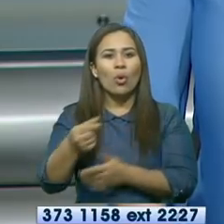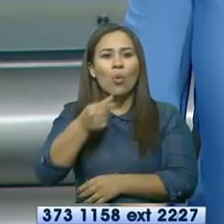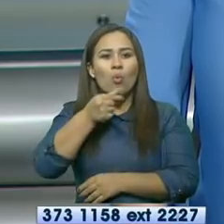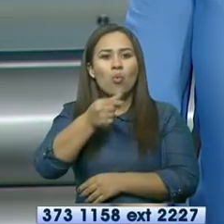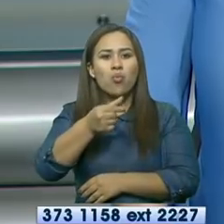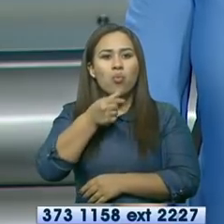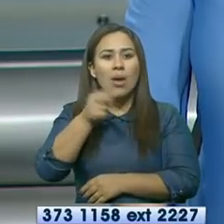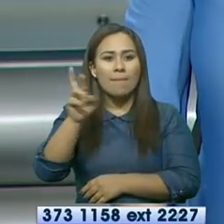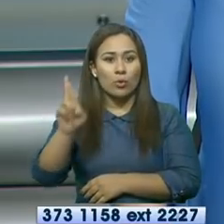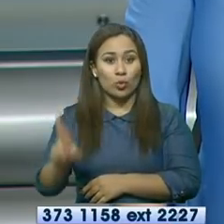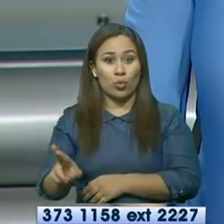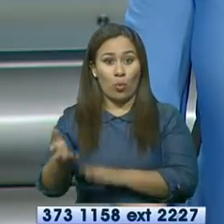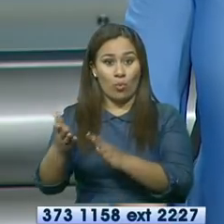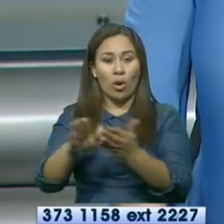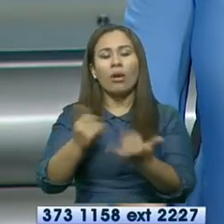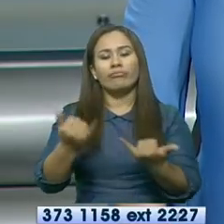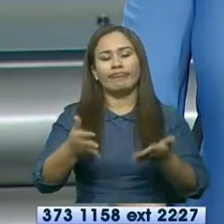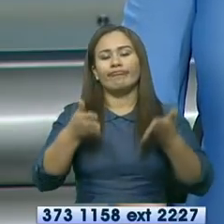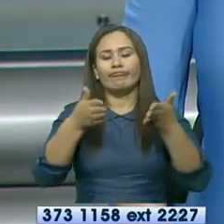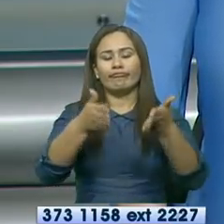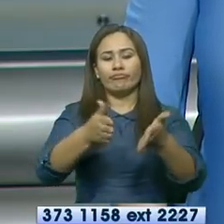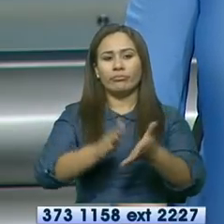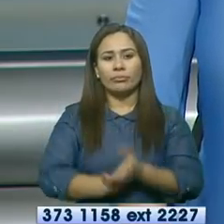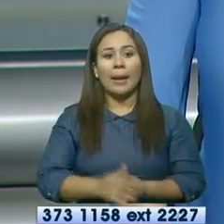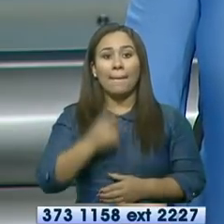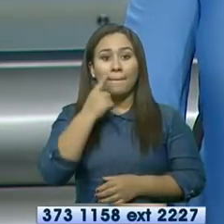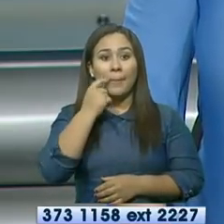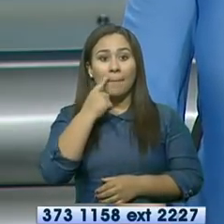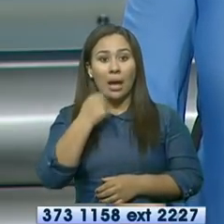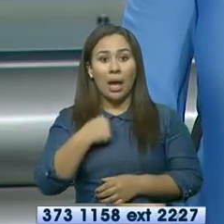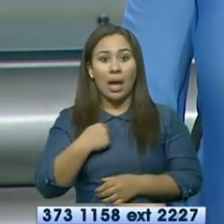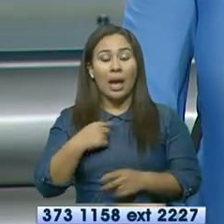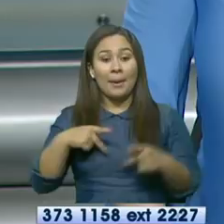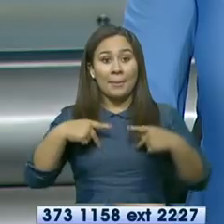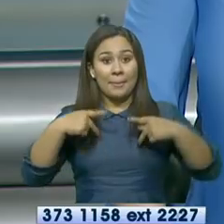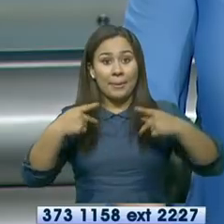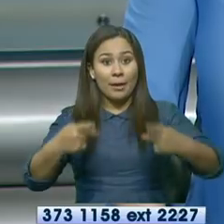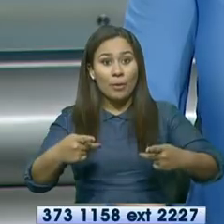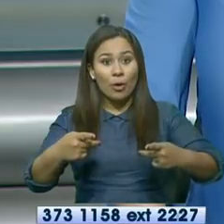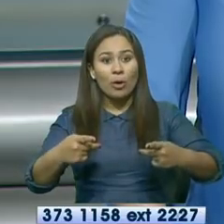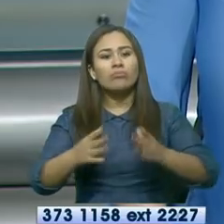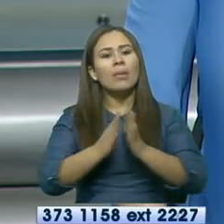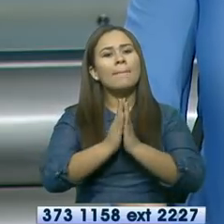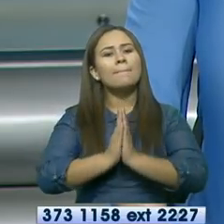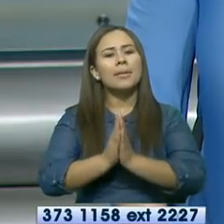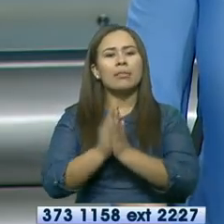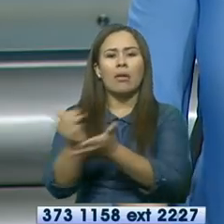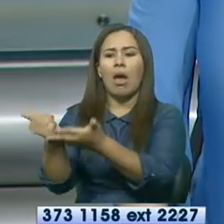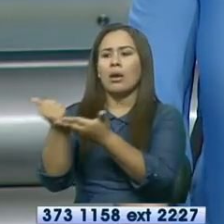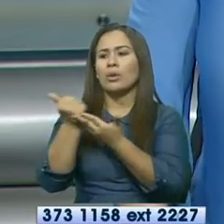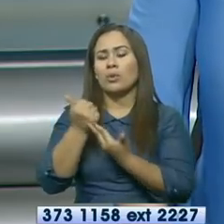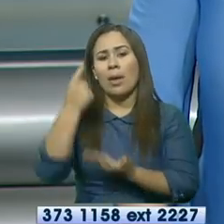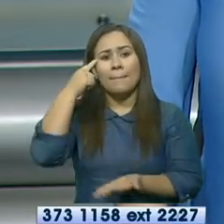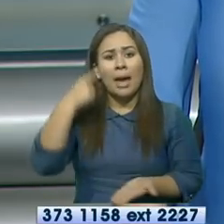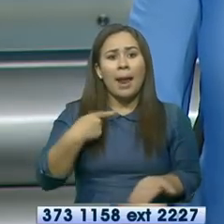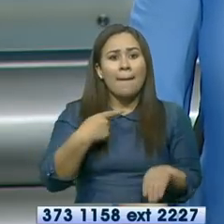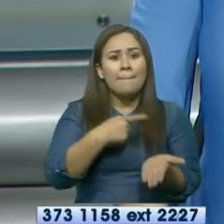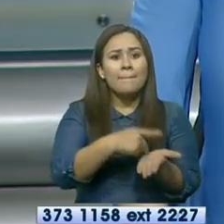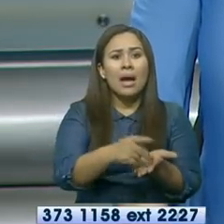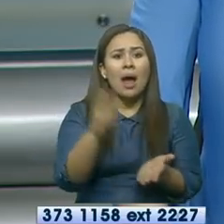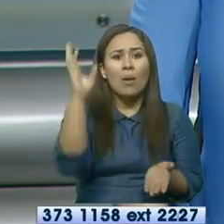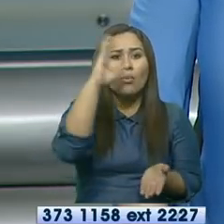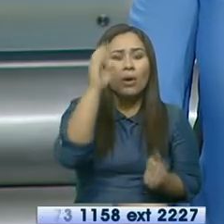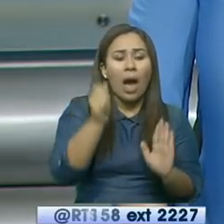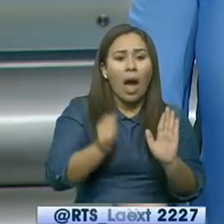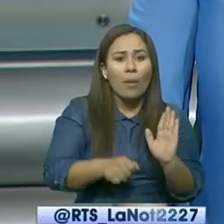en guayaquil fueron enterrados el padre de familia que logró sobrevivir pide ayuda para solventar una asesoría legal y